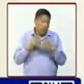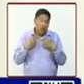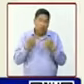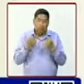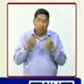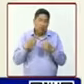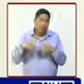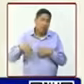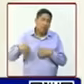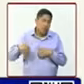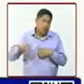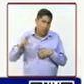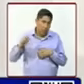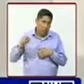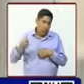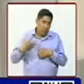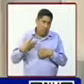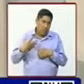informado.